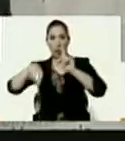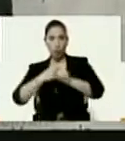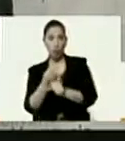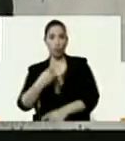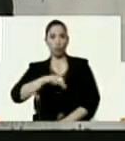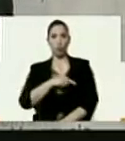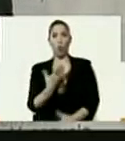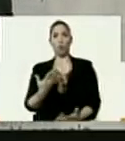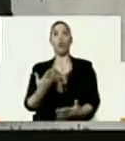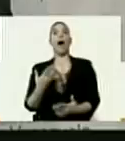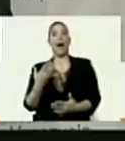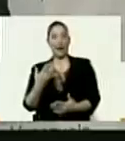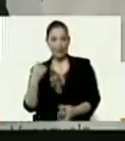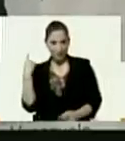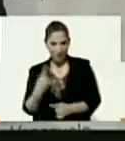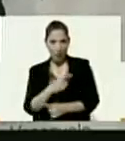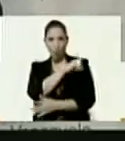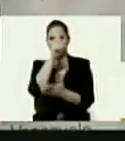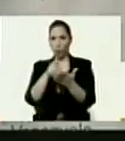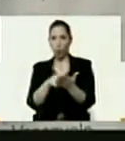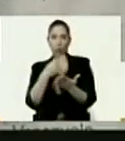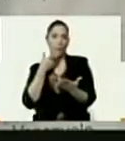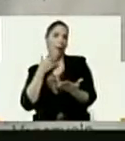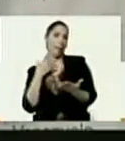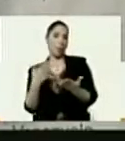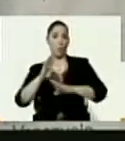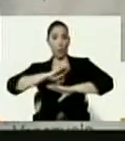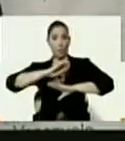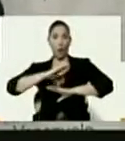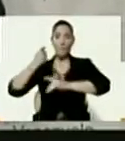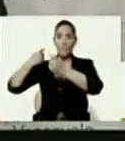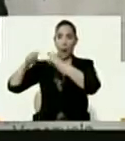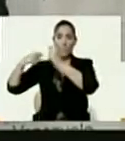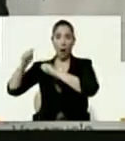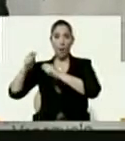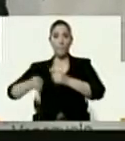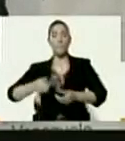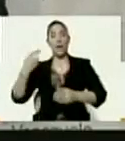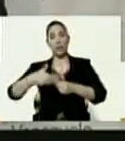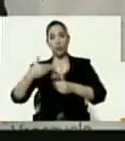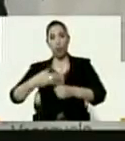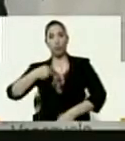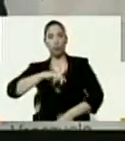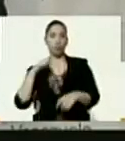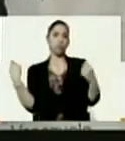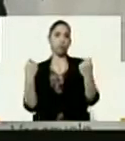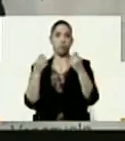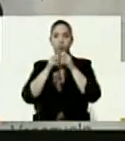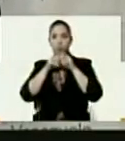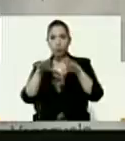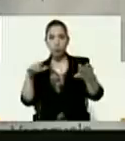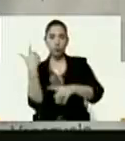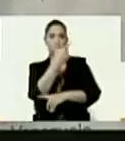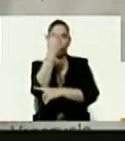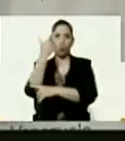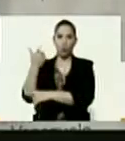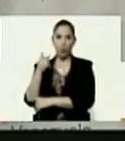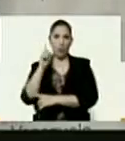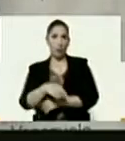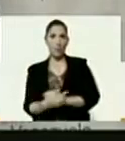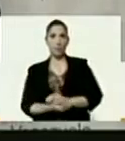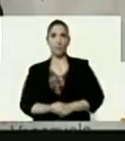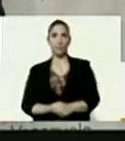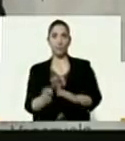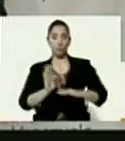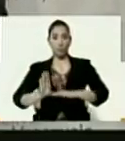hace dependientes de manera absoluta de las exportaciones de petróleo. Nosotros promovemos la búsqueda y la explotación